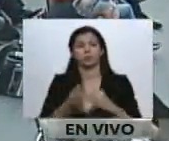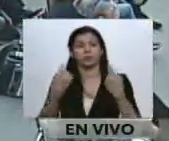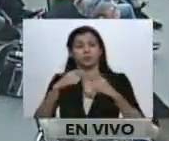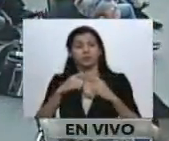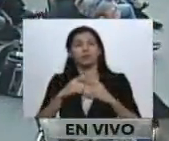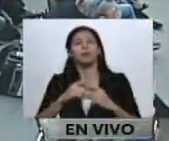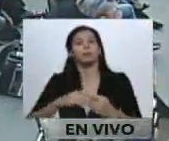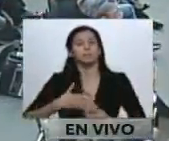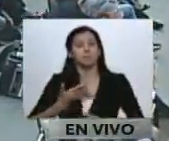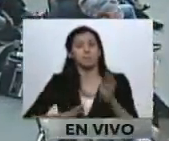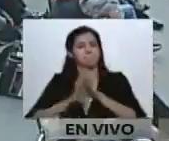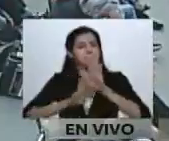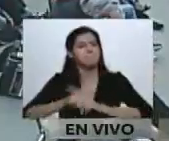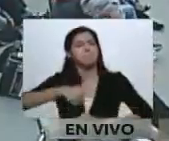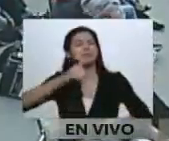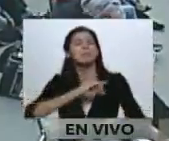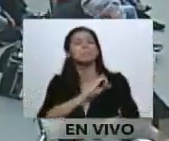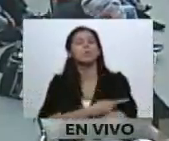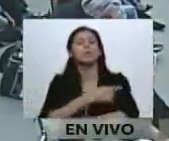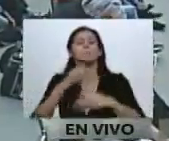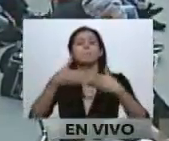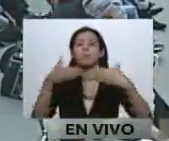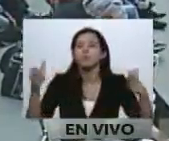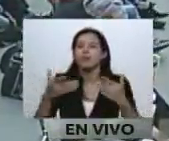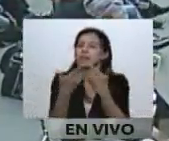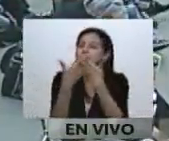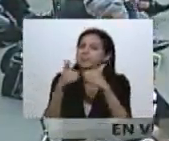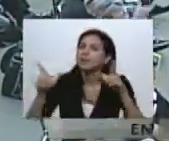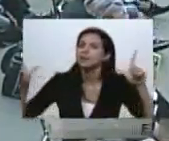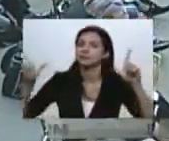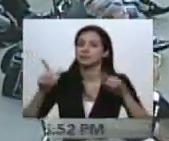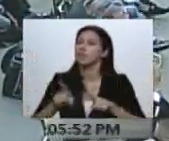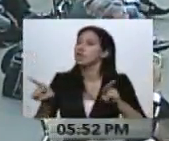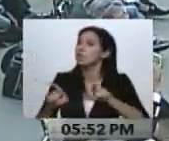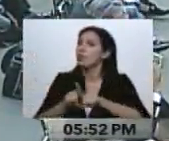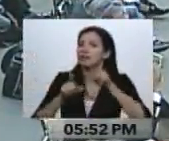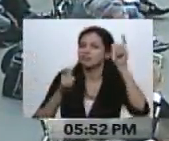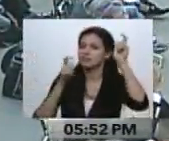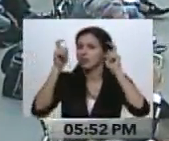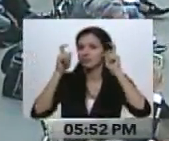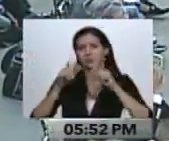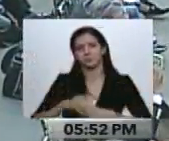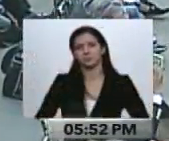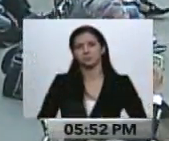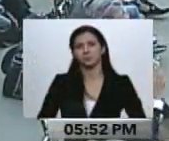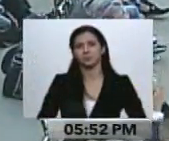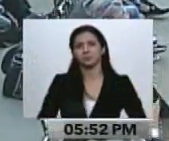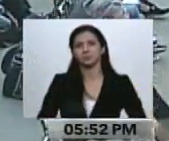poder popular y libertad emancipadora como construyó el comandante eterno.